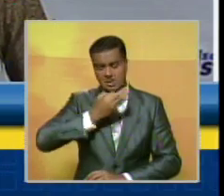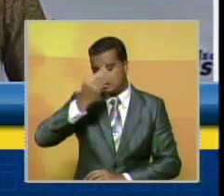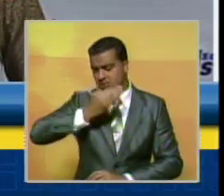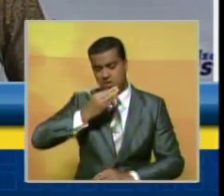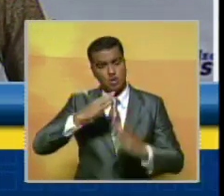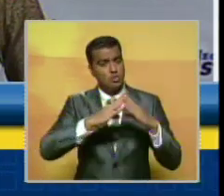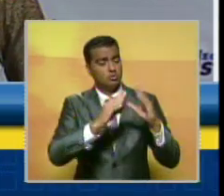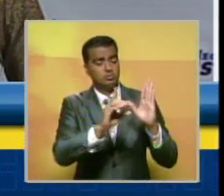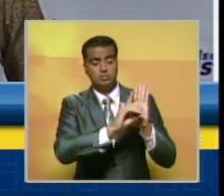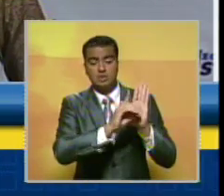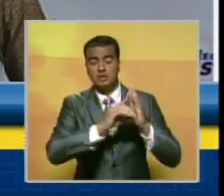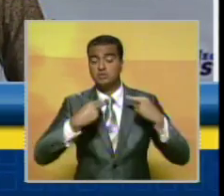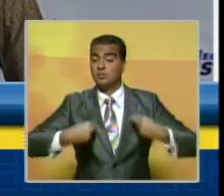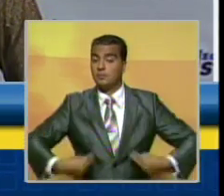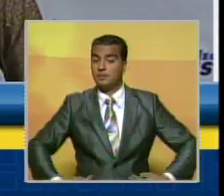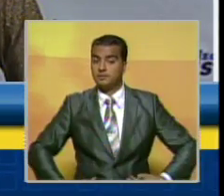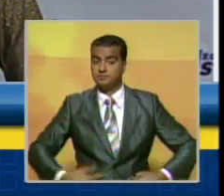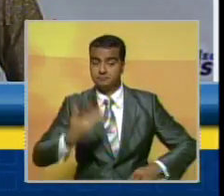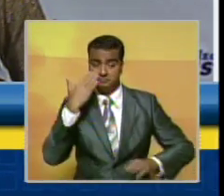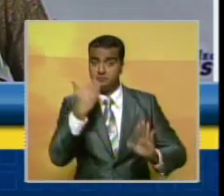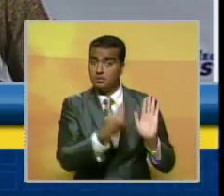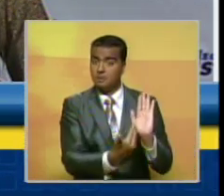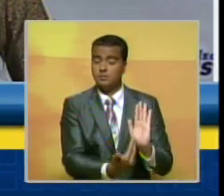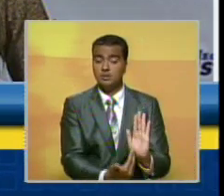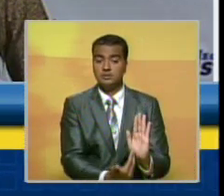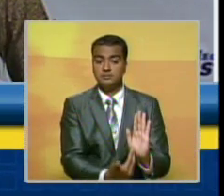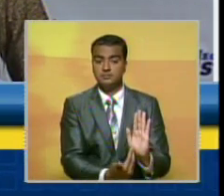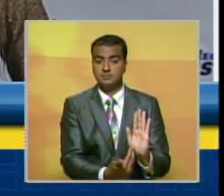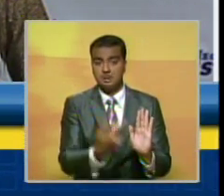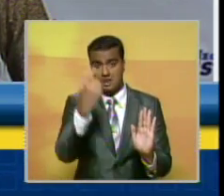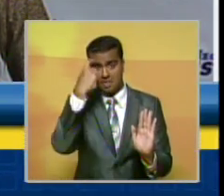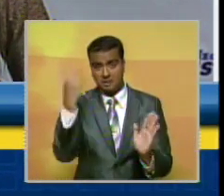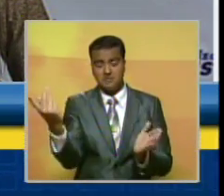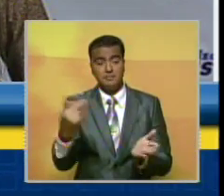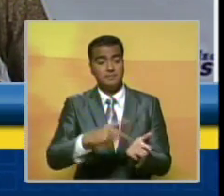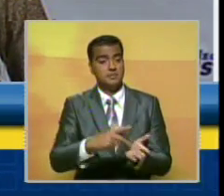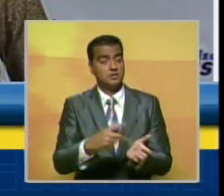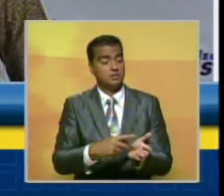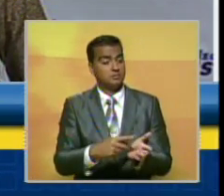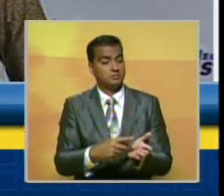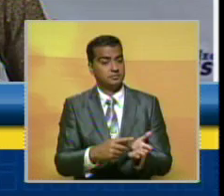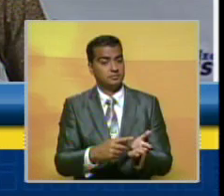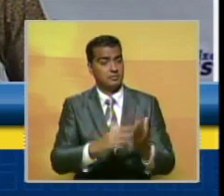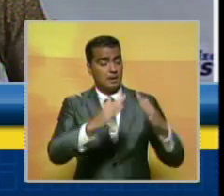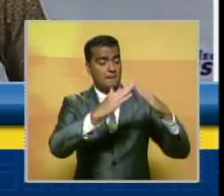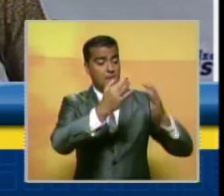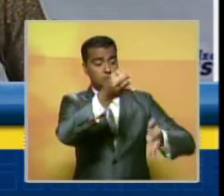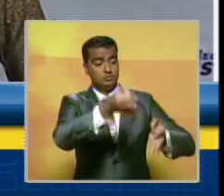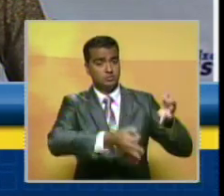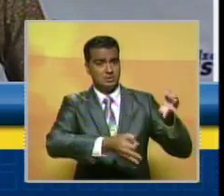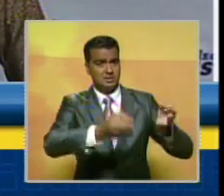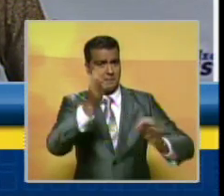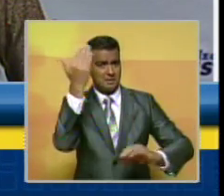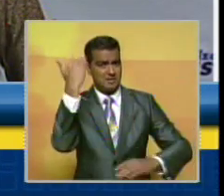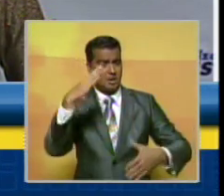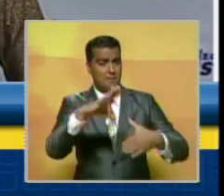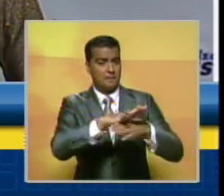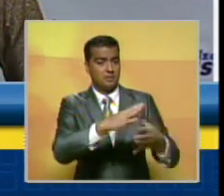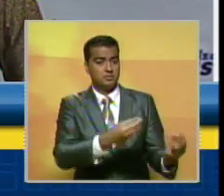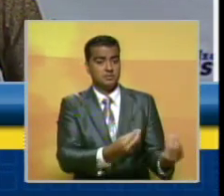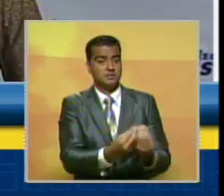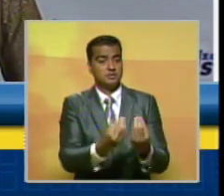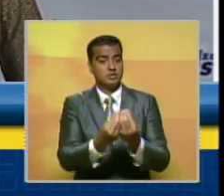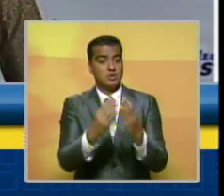garantizado todos sus derechos humanos y una muestra de ello fue que el día que se presentó ante el Palacio de Justicia el pasado martes fue acompañado